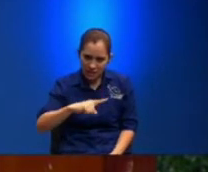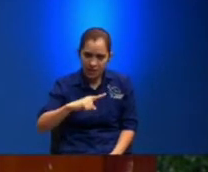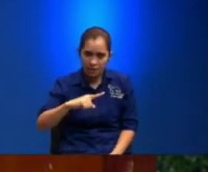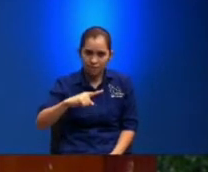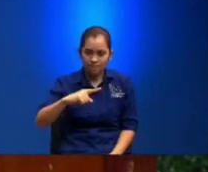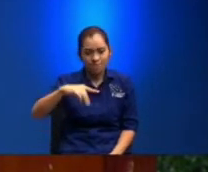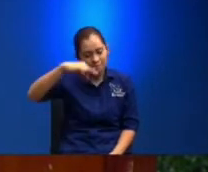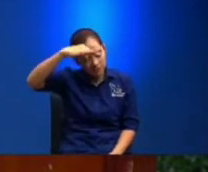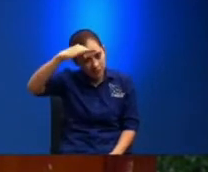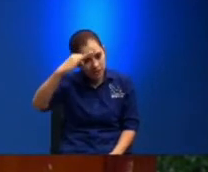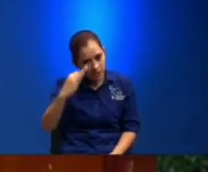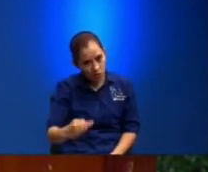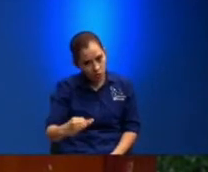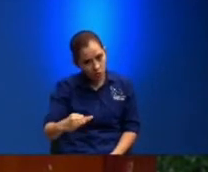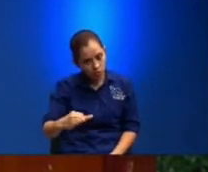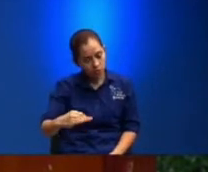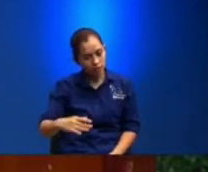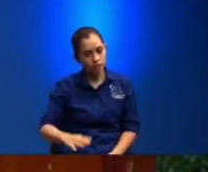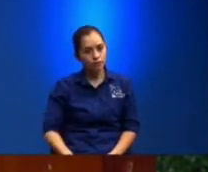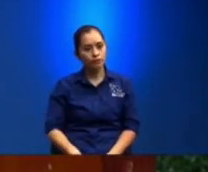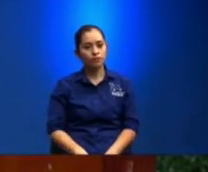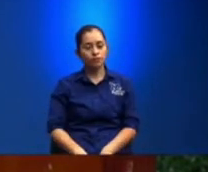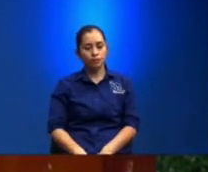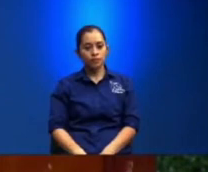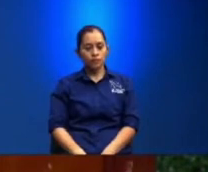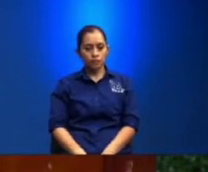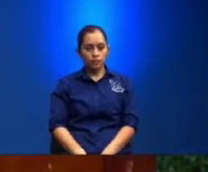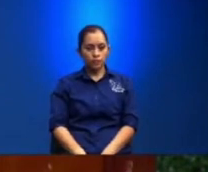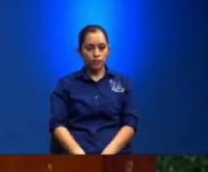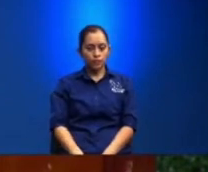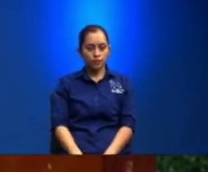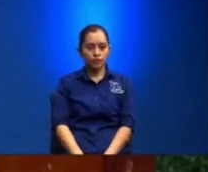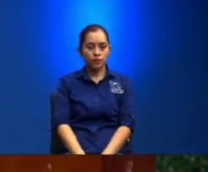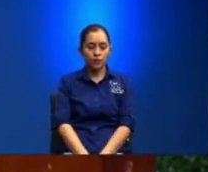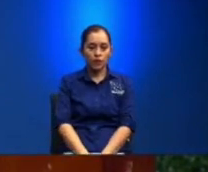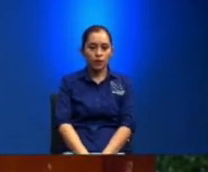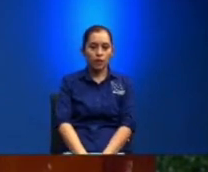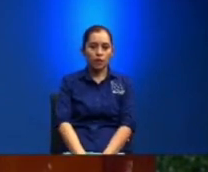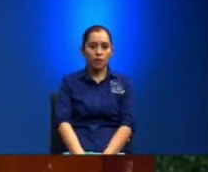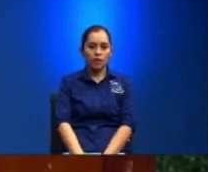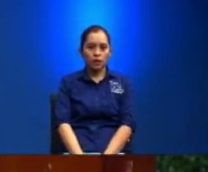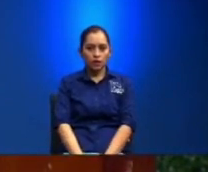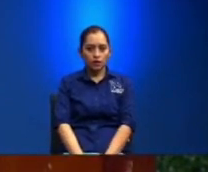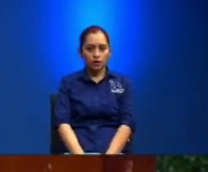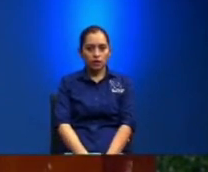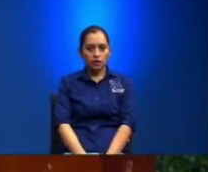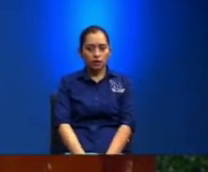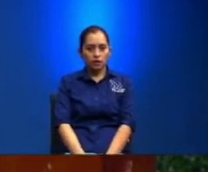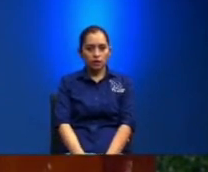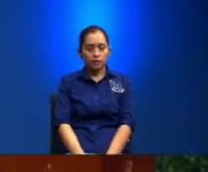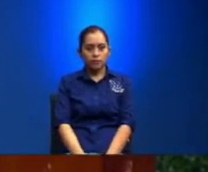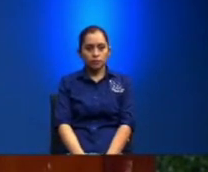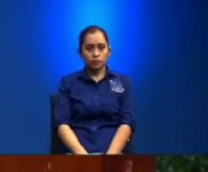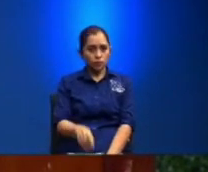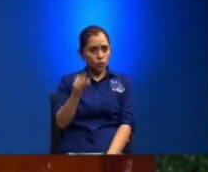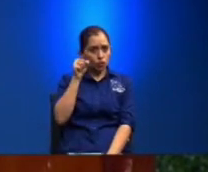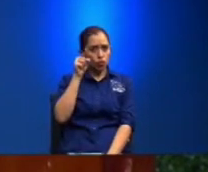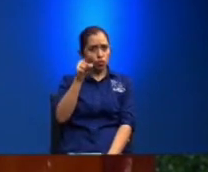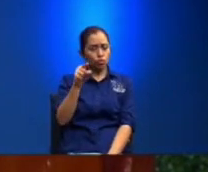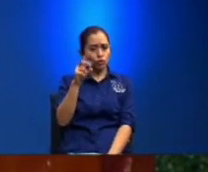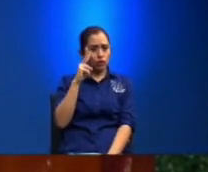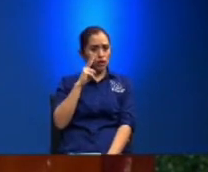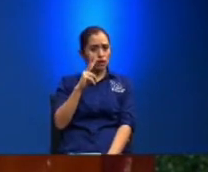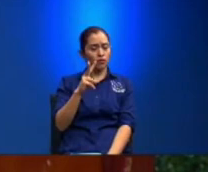golpeó tanto el hecho de ver a ese evangelista ya lo vio usted en las redes que va con una